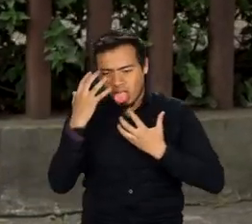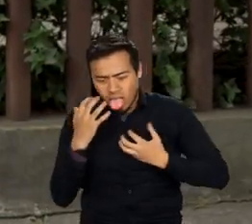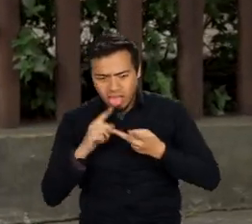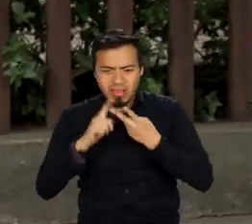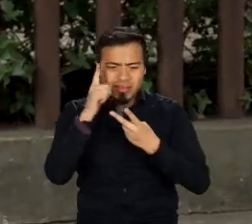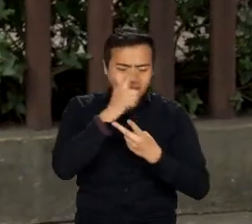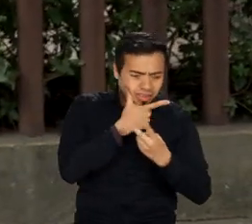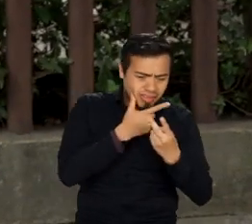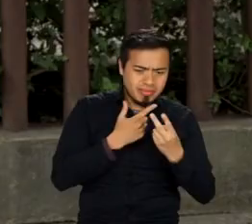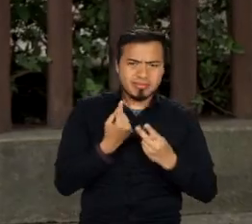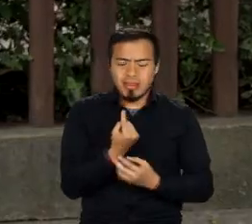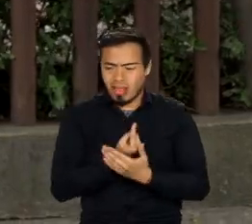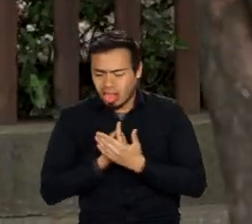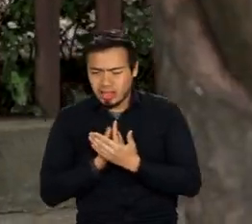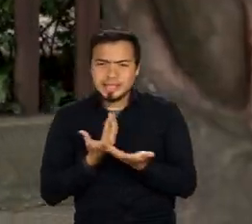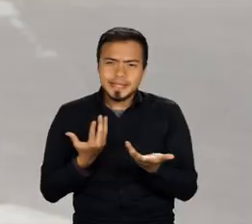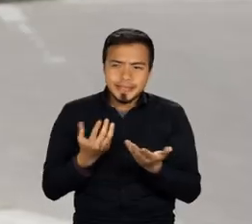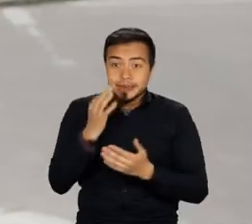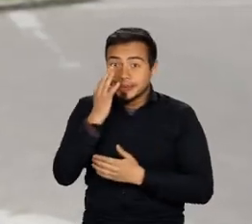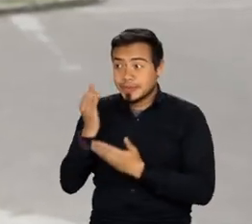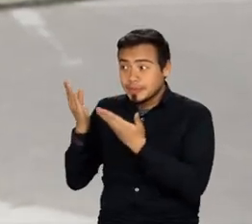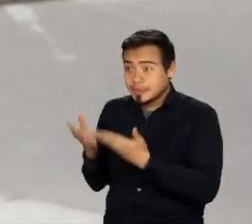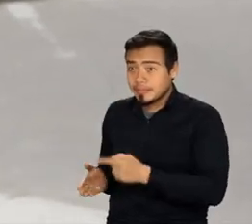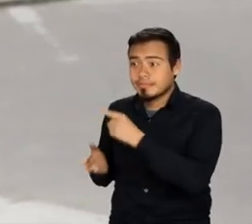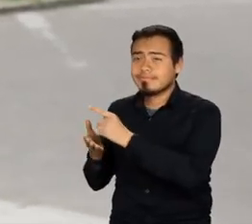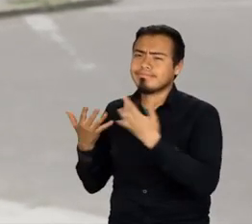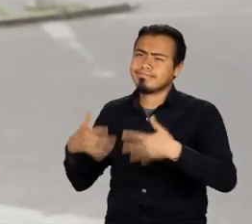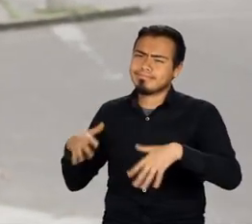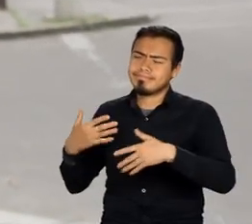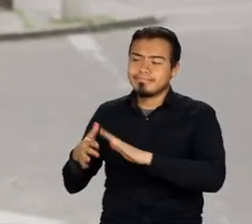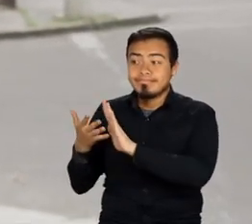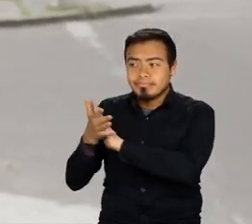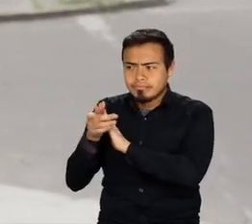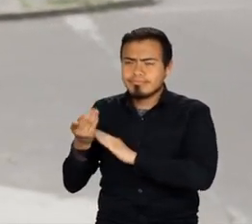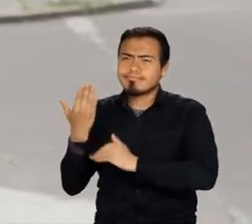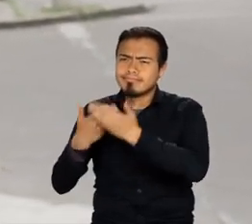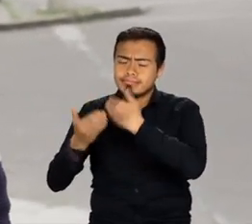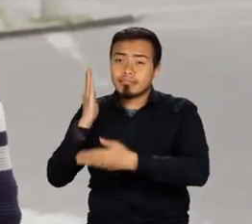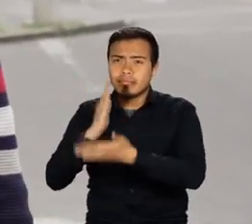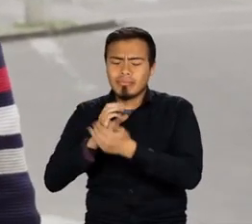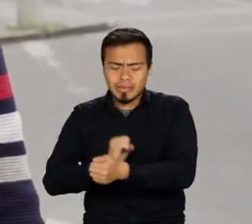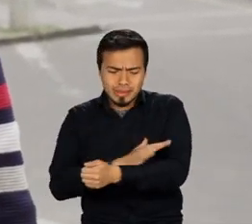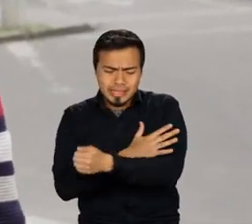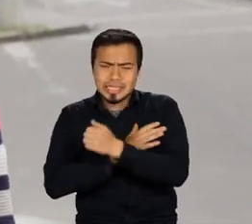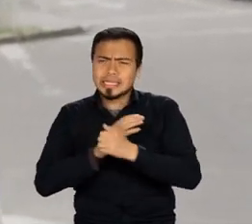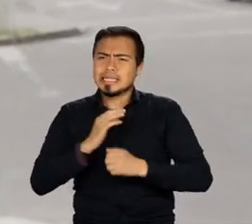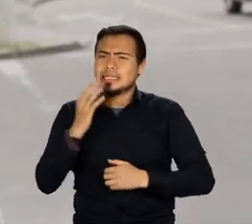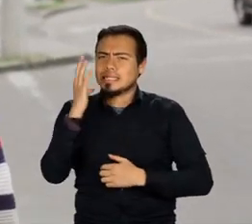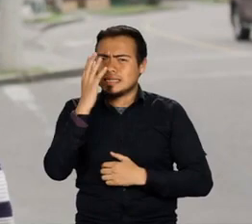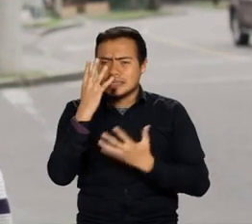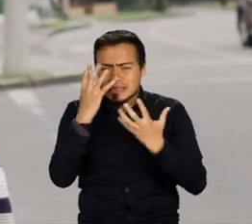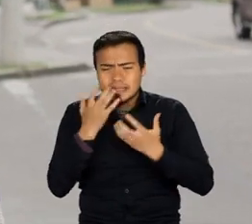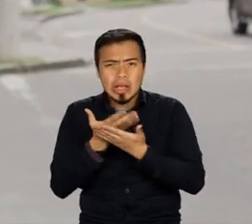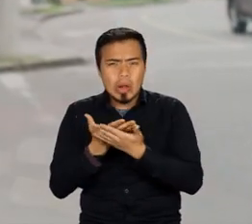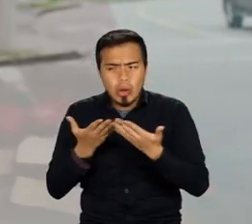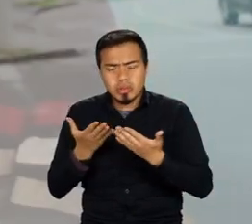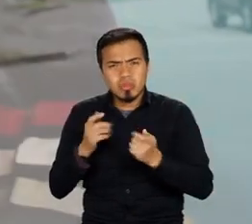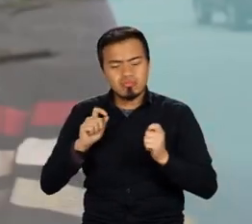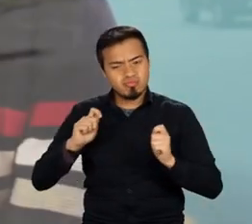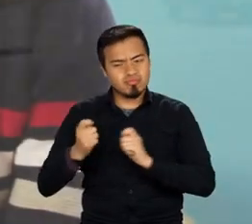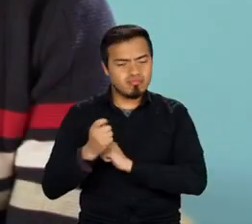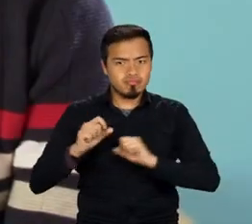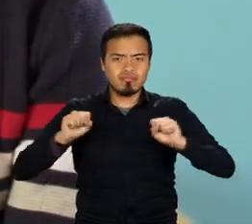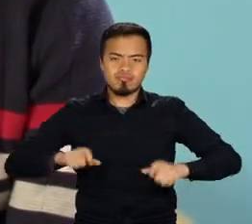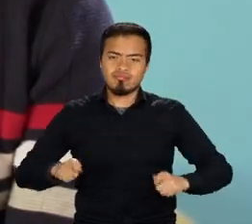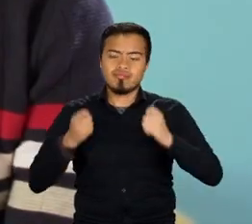soledad. Antonio Mateus es la prueba de que a pesar de las dificultades emocionales, la lucha se puede ganar.